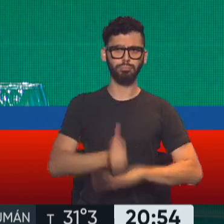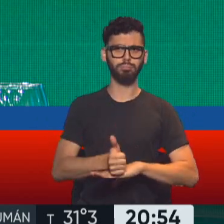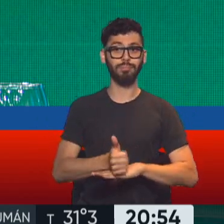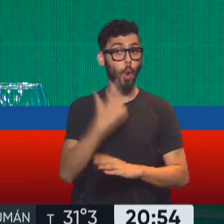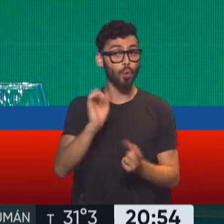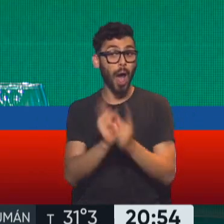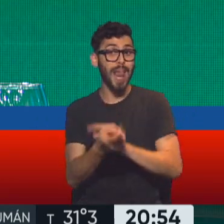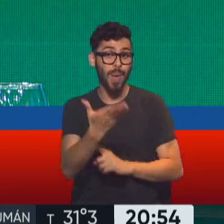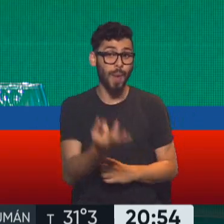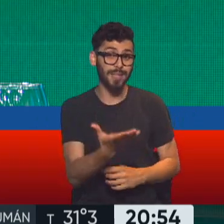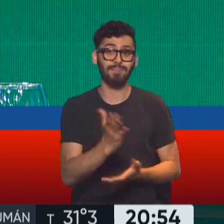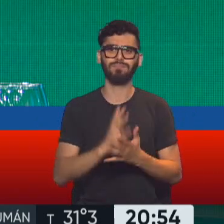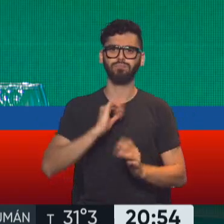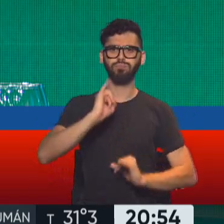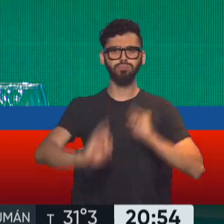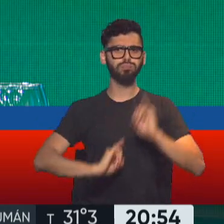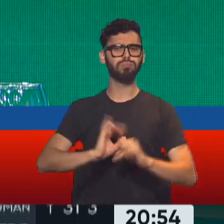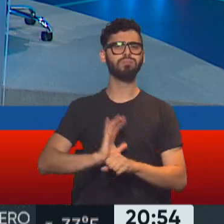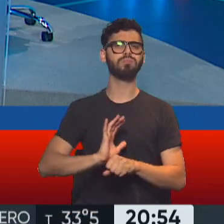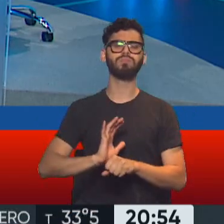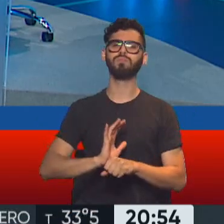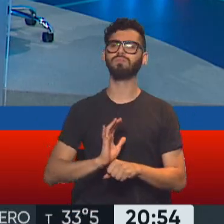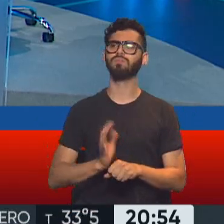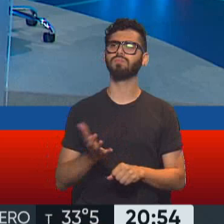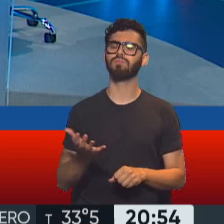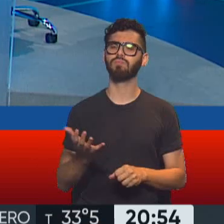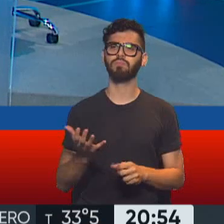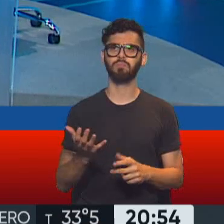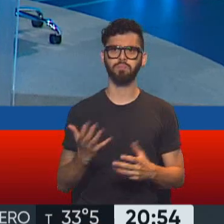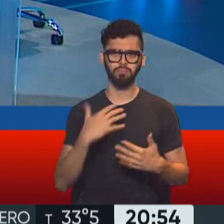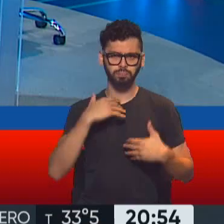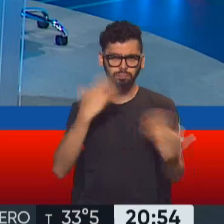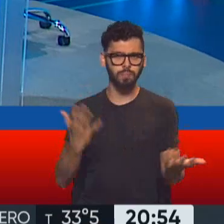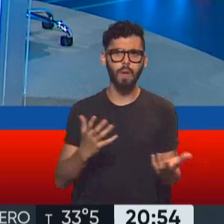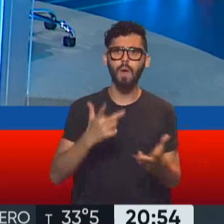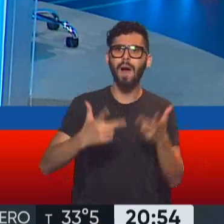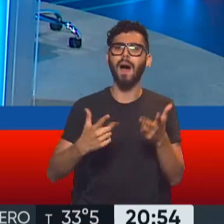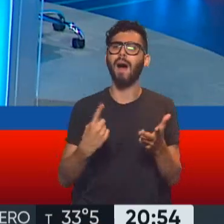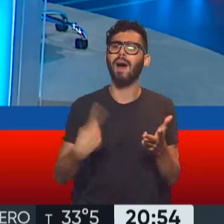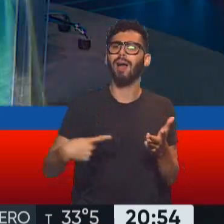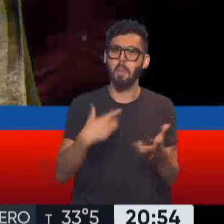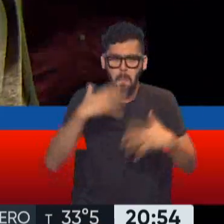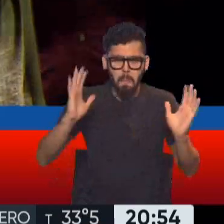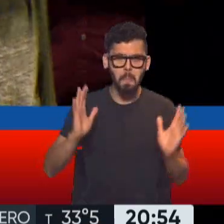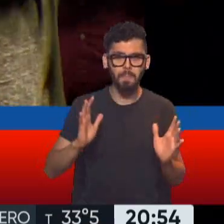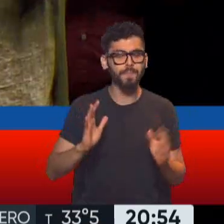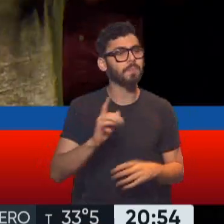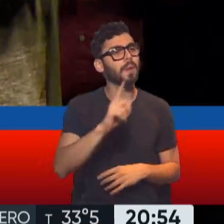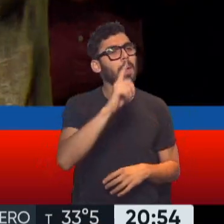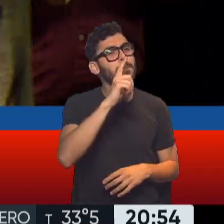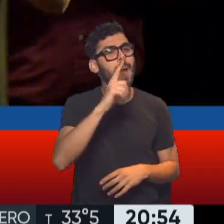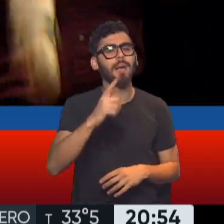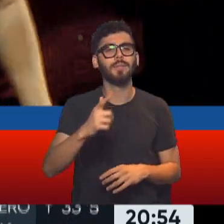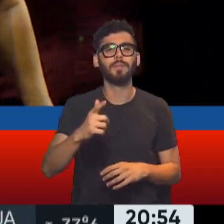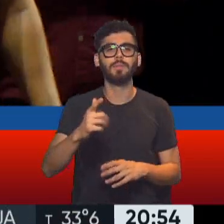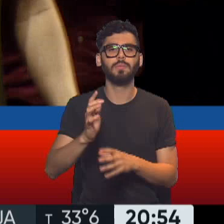lo contrario, porque tiene un discurso que no importa en algunos casos hasta los argumentos, ¿no? Sí. Como que se hubiera roto el contrato por